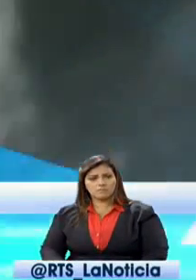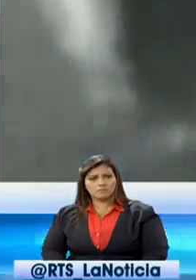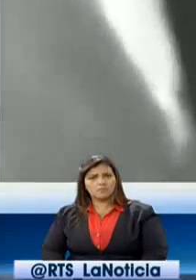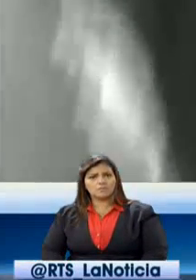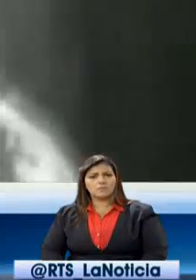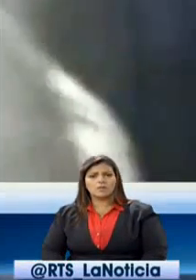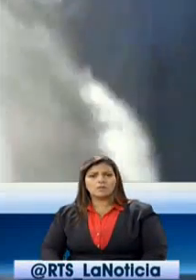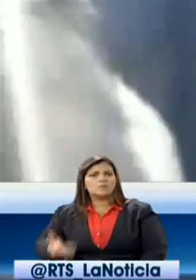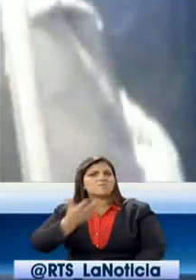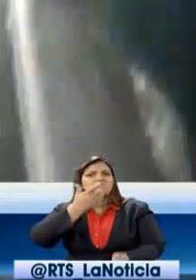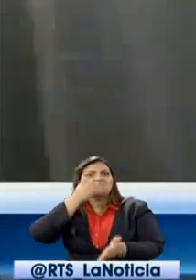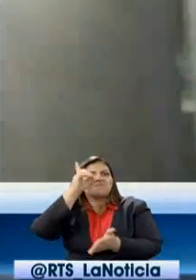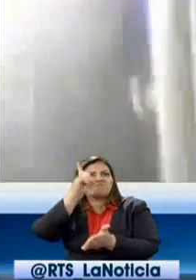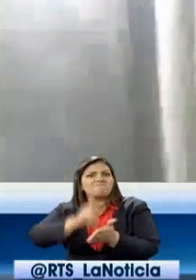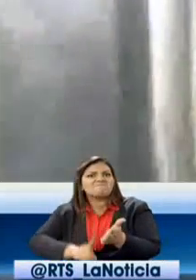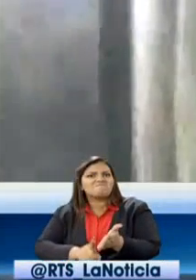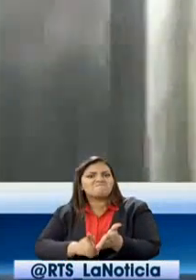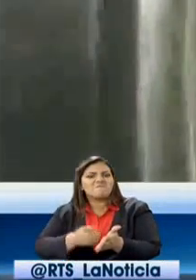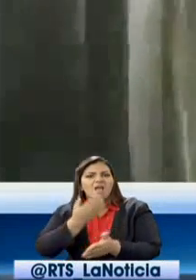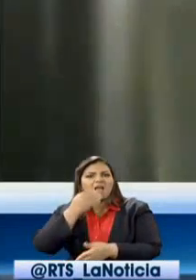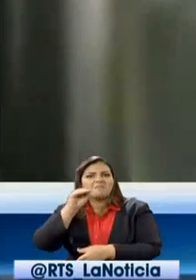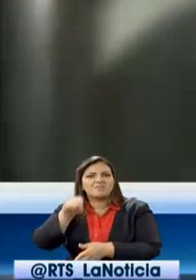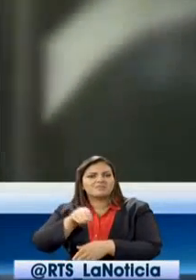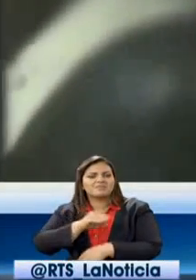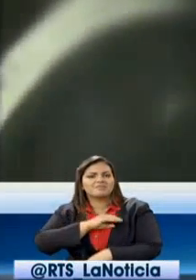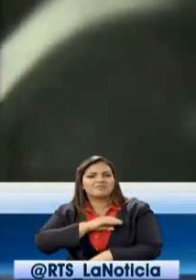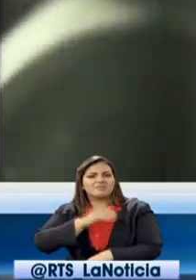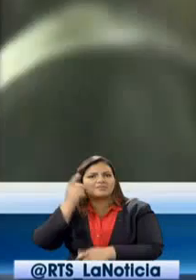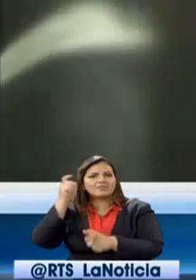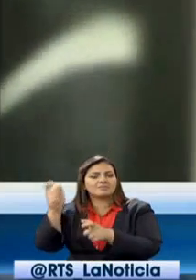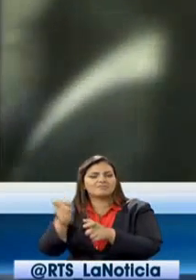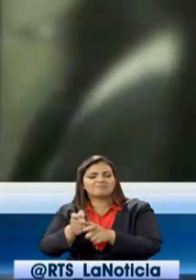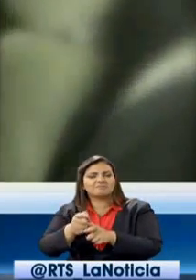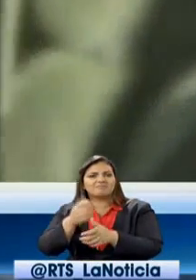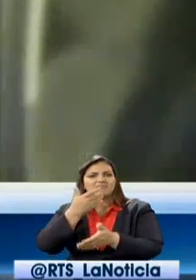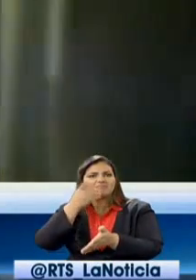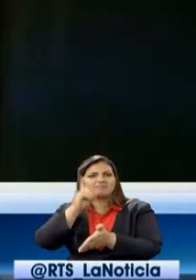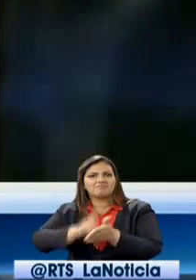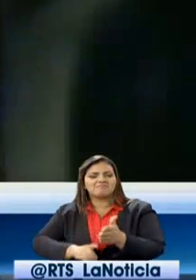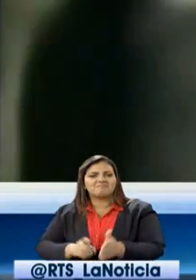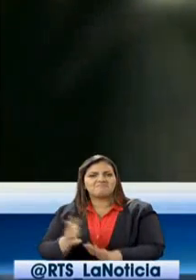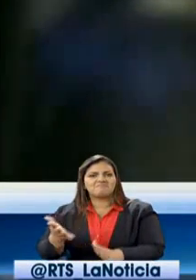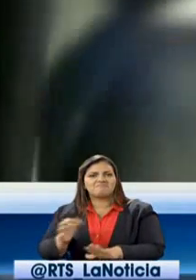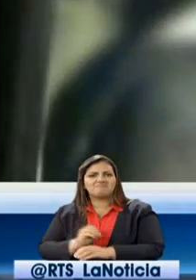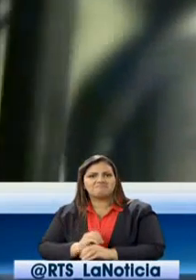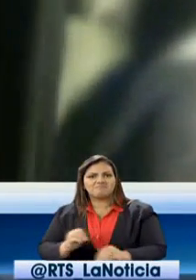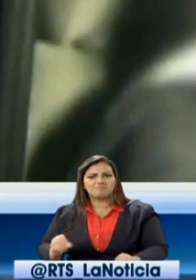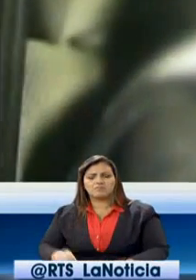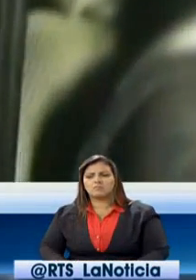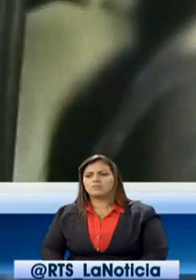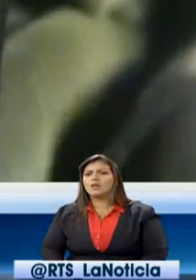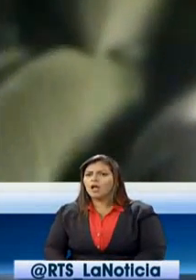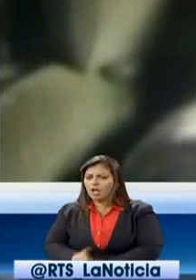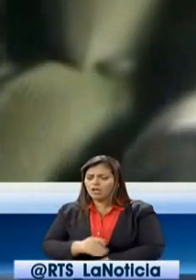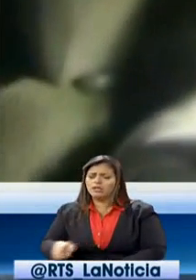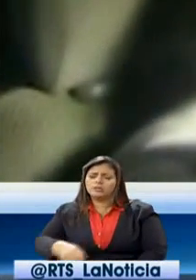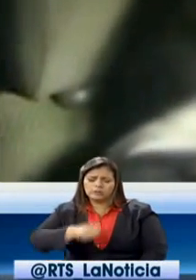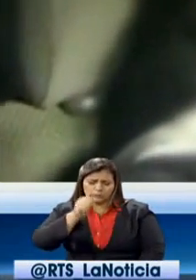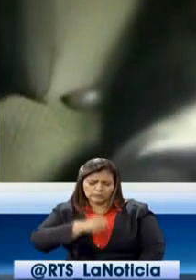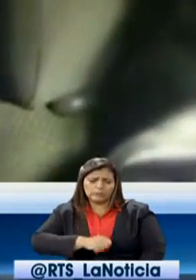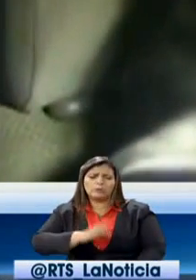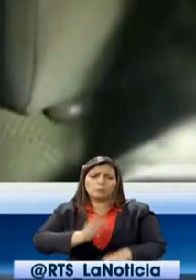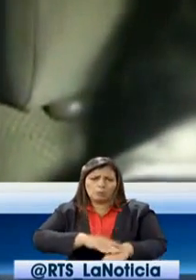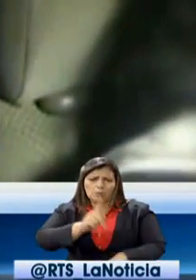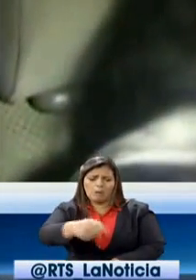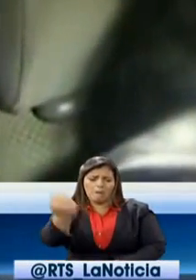a sentar una denuncia policial contra su pareja, a pesar que en un inicio confirmó la agresión. Ante esta